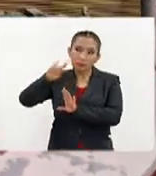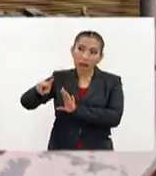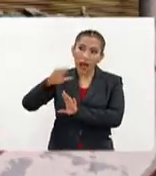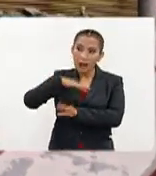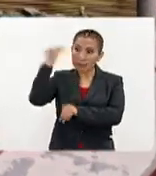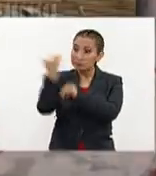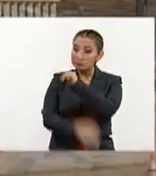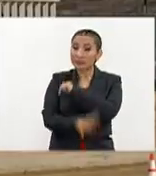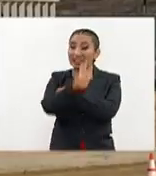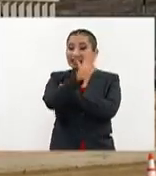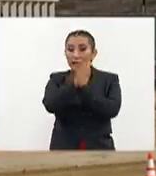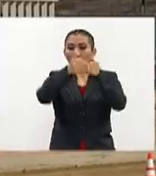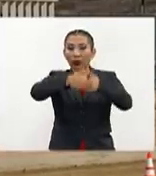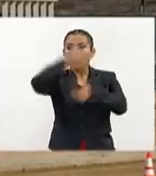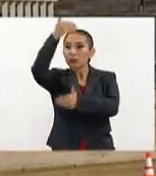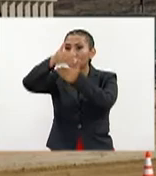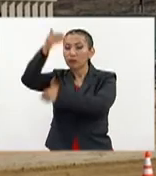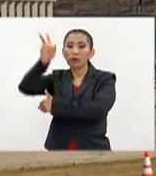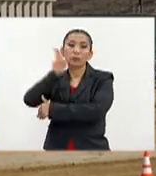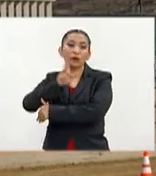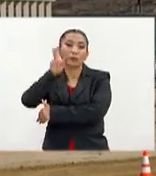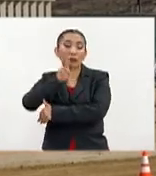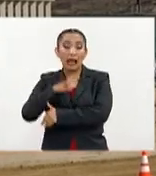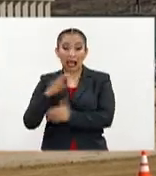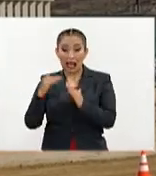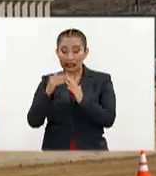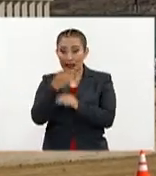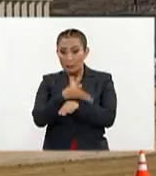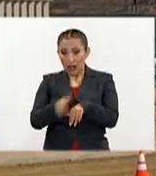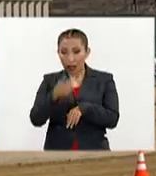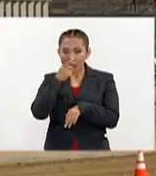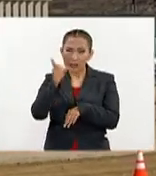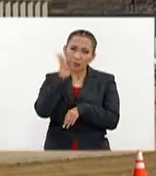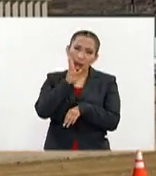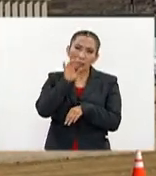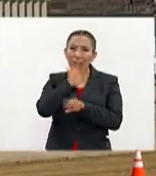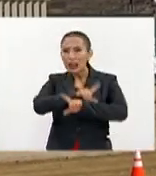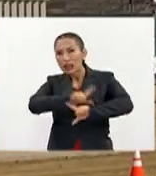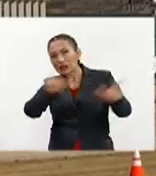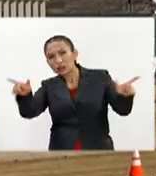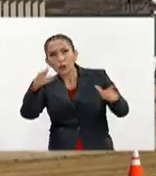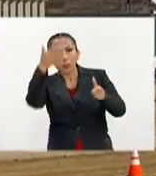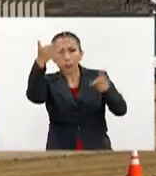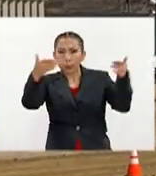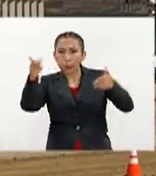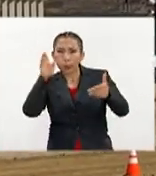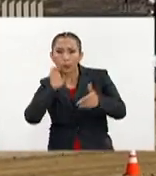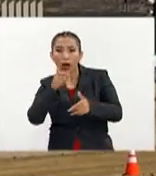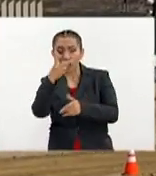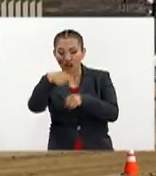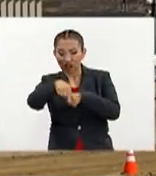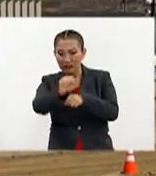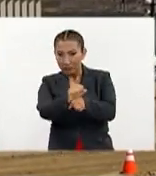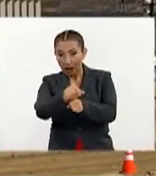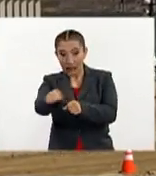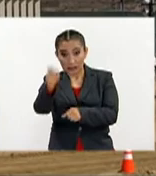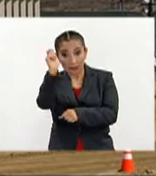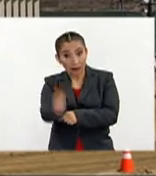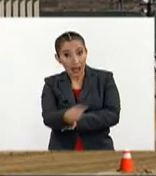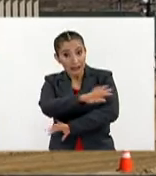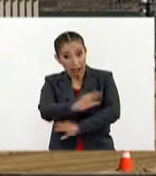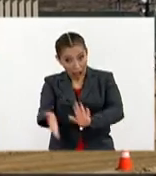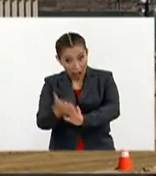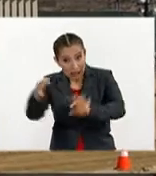sido acabados 5 de los 8 modelos designados. La Casa Blanca espera que los prototipos estén listos en las próximas 2 semanas. Esto no significa que